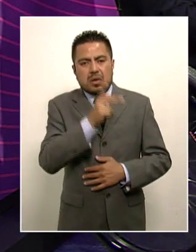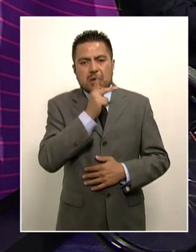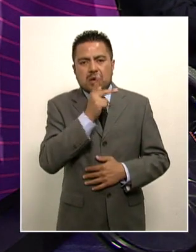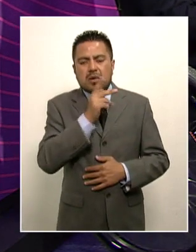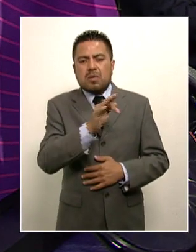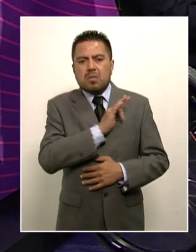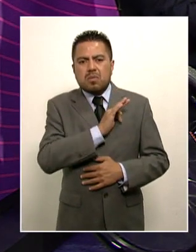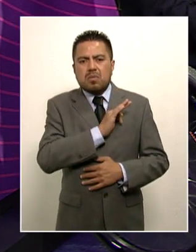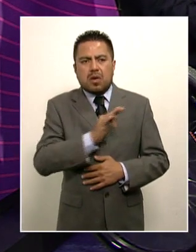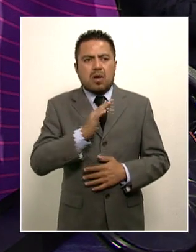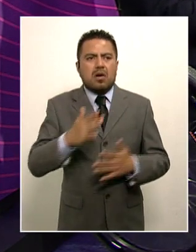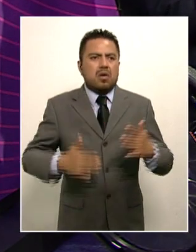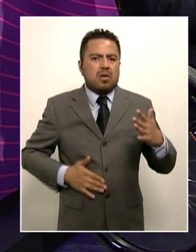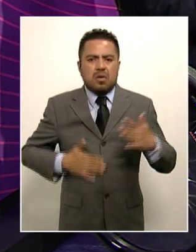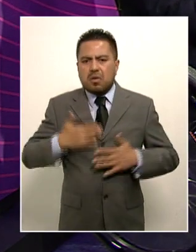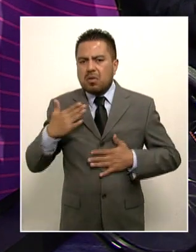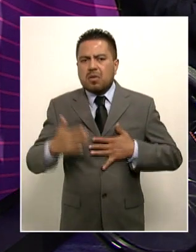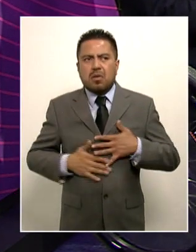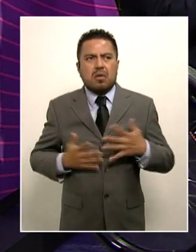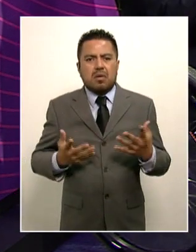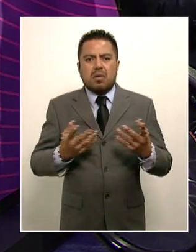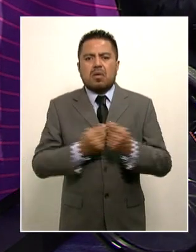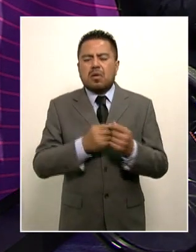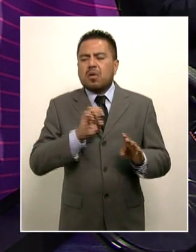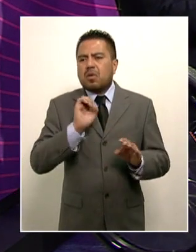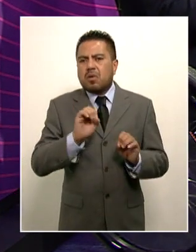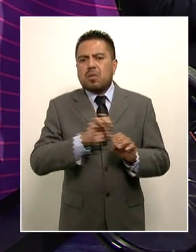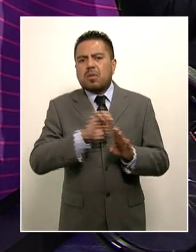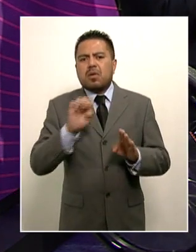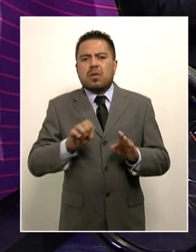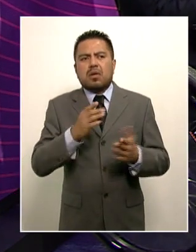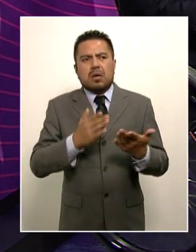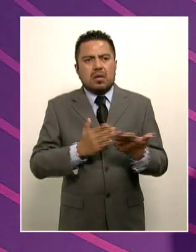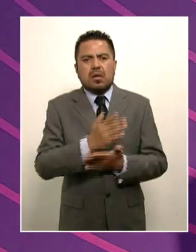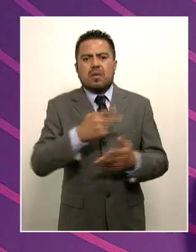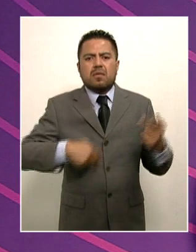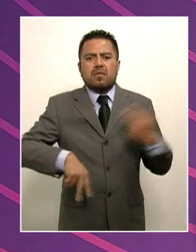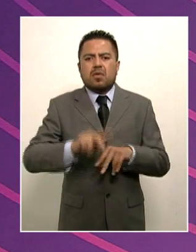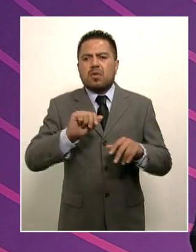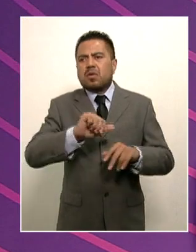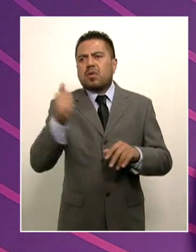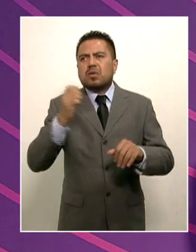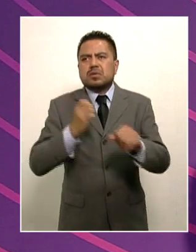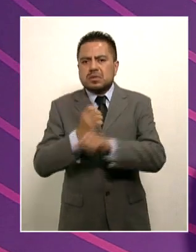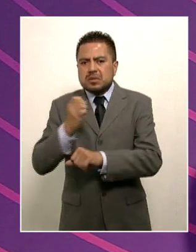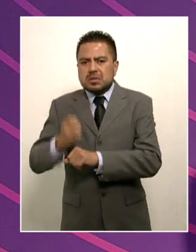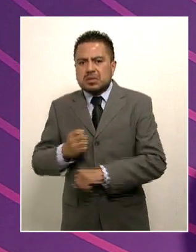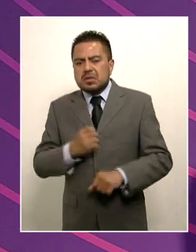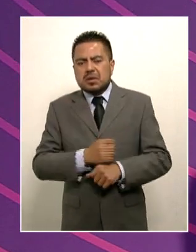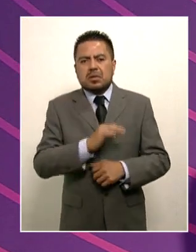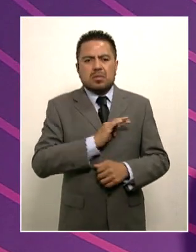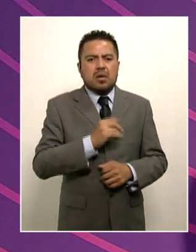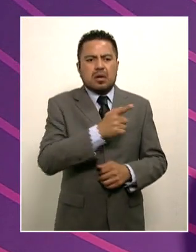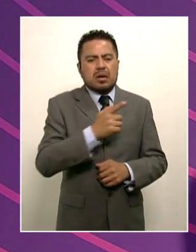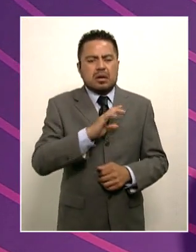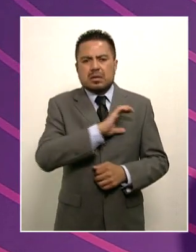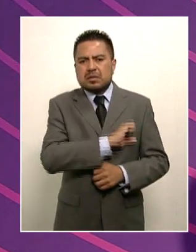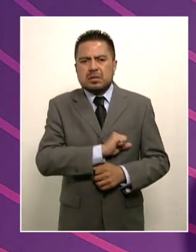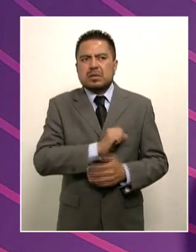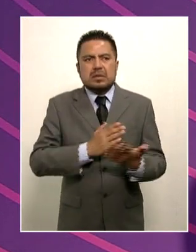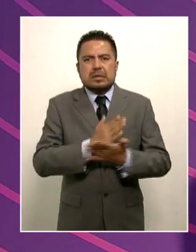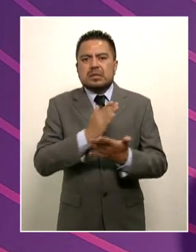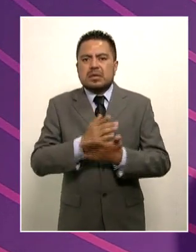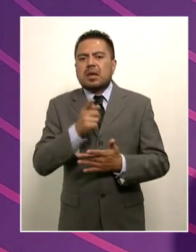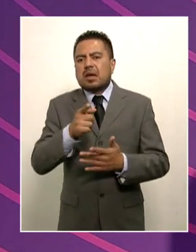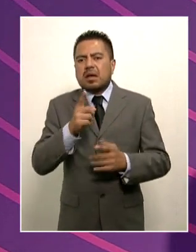pudiera convivir con él o, por ejemplo, ir a los partidos de fútbol en otros estados, porque le gustaba mucho y entonces estaba en